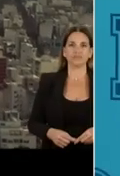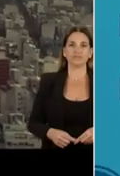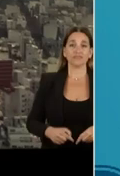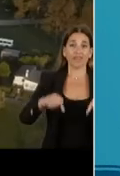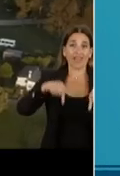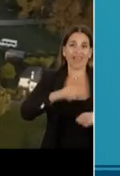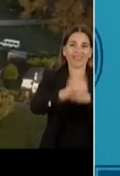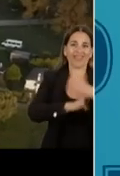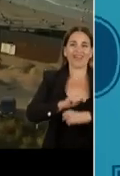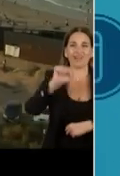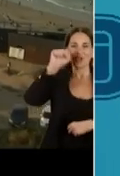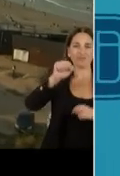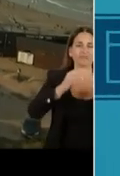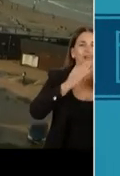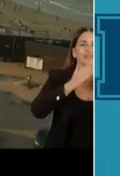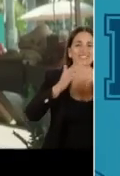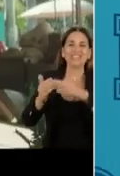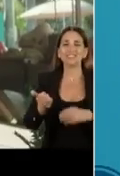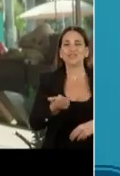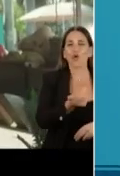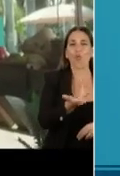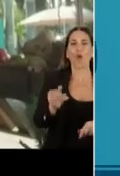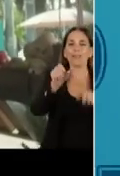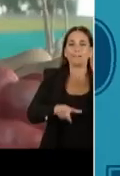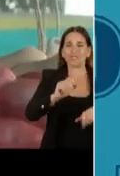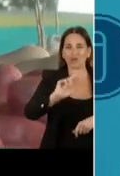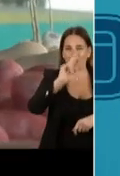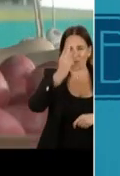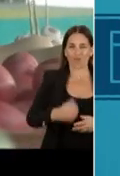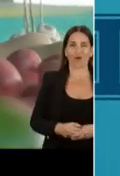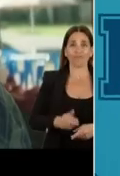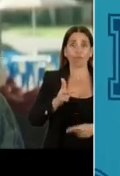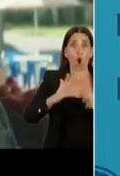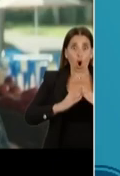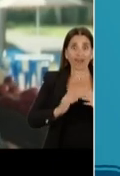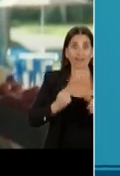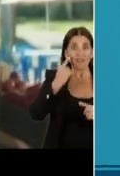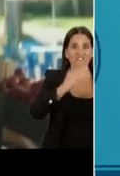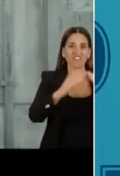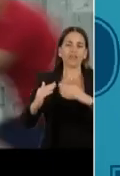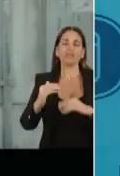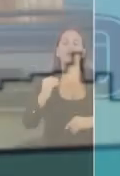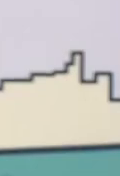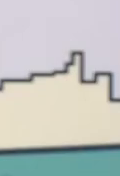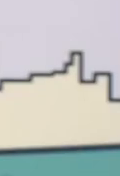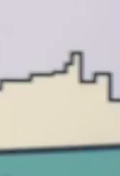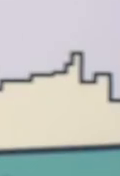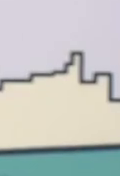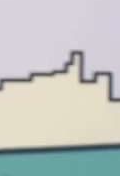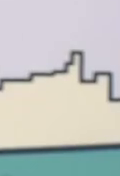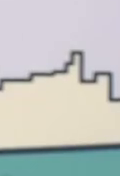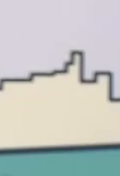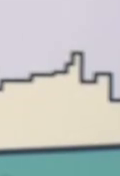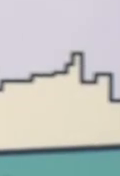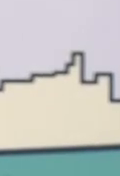del censista y allí nos dice si es o no es un censista del INE. Así que, digamos, por supuesto, queremos que los vecinos